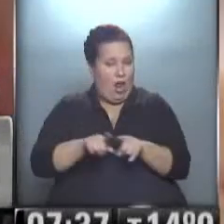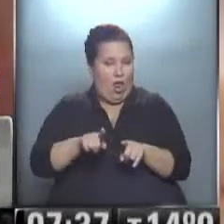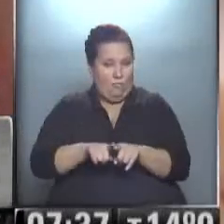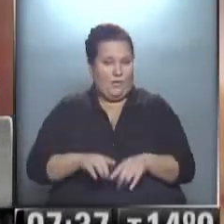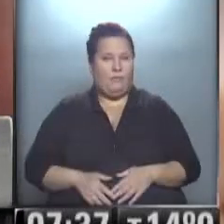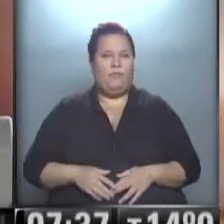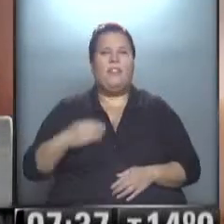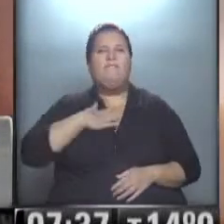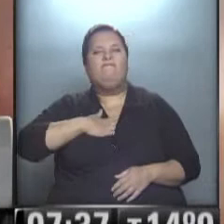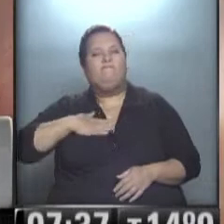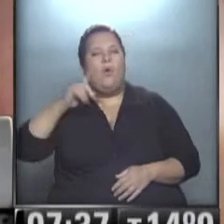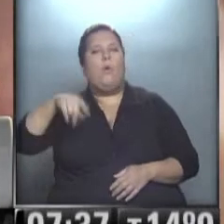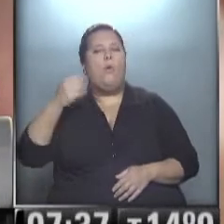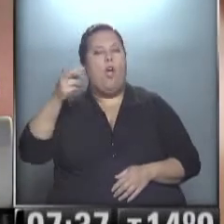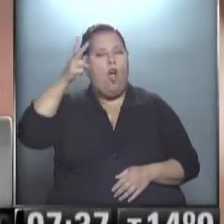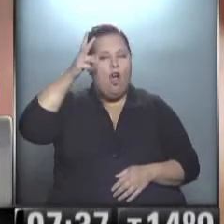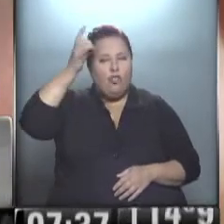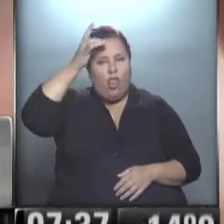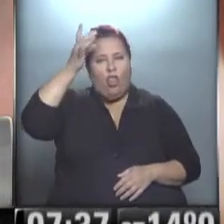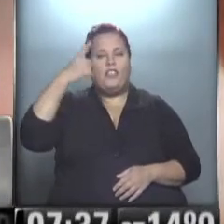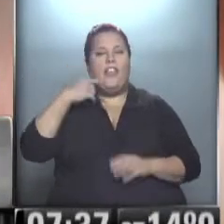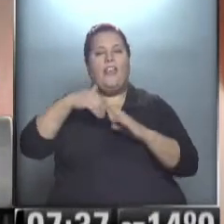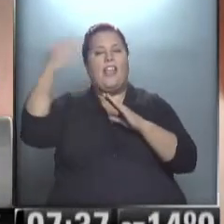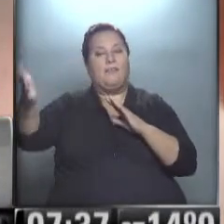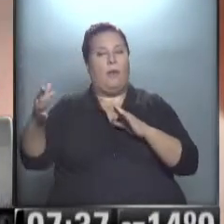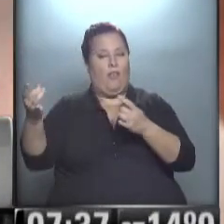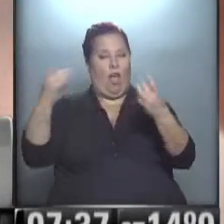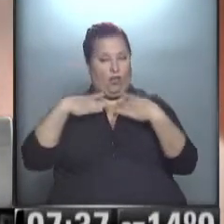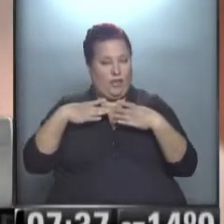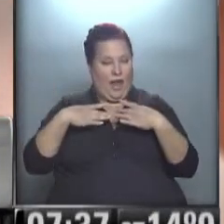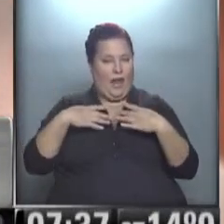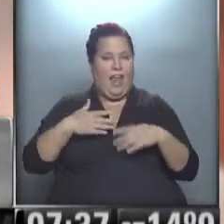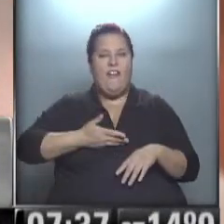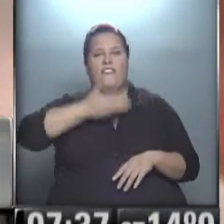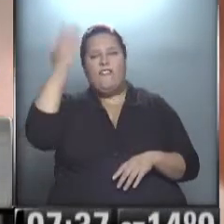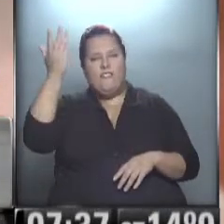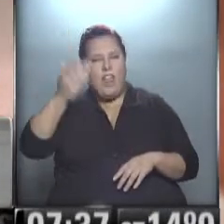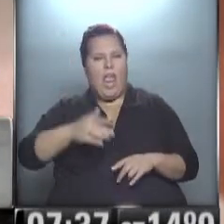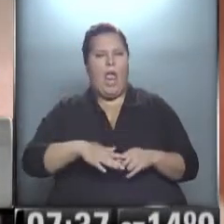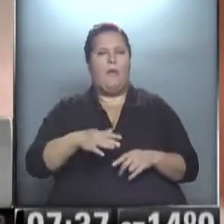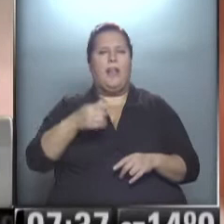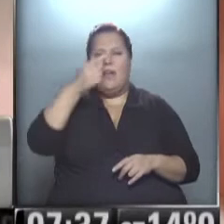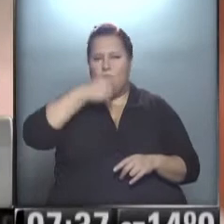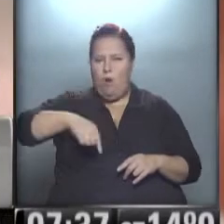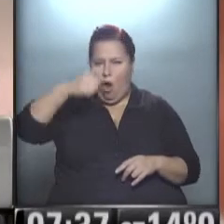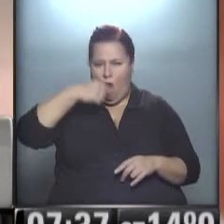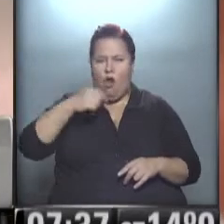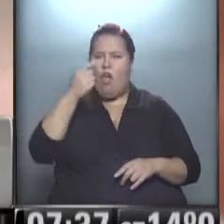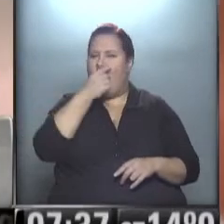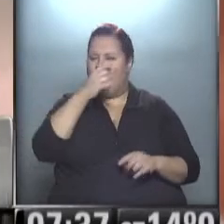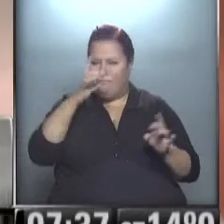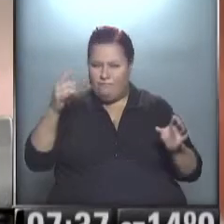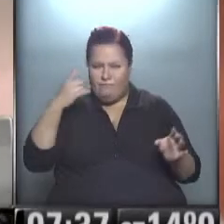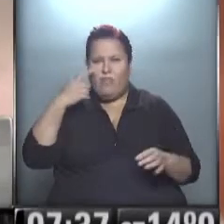síntomas suelen aparecer entre 8 y 12 días después de la infección y son fiebre alta secreción nasal conjuntivitis